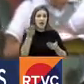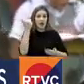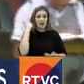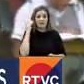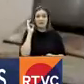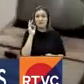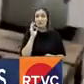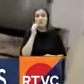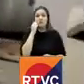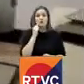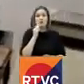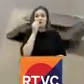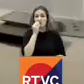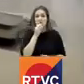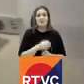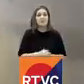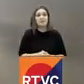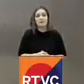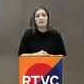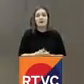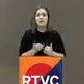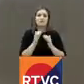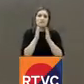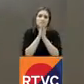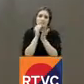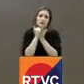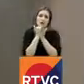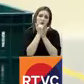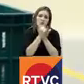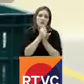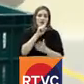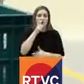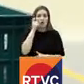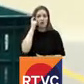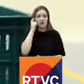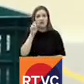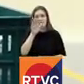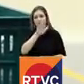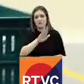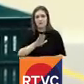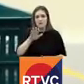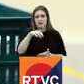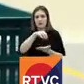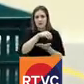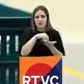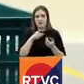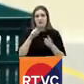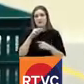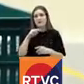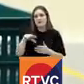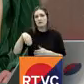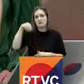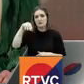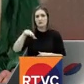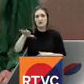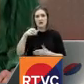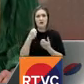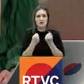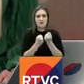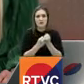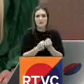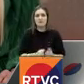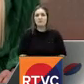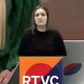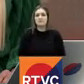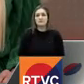con que ellos contaban. Esta población pide ayuda para que el gobierno departamental y nacional les brinde apoyo.